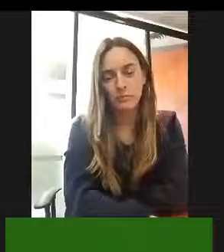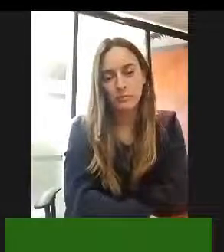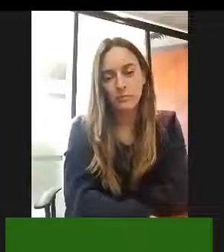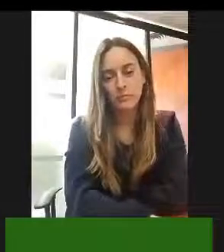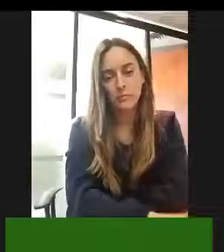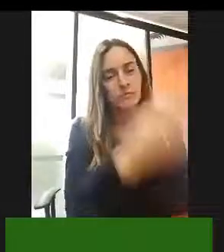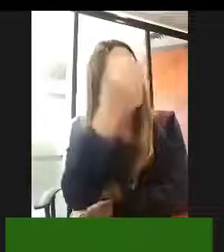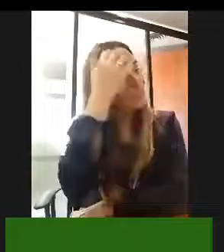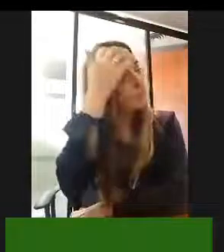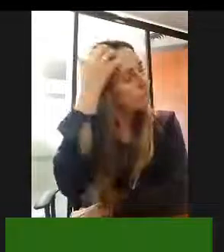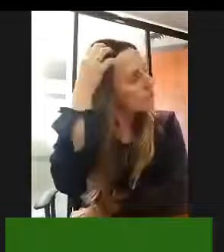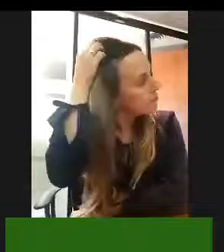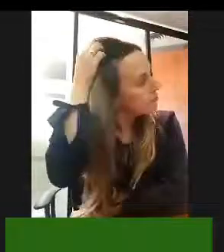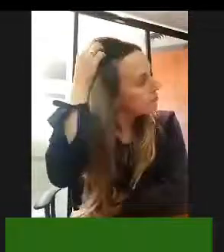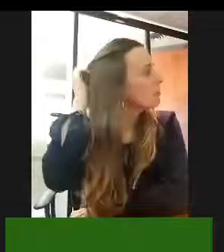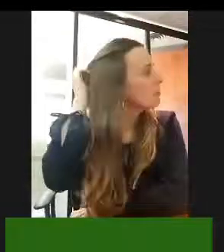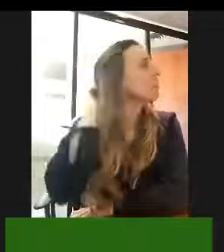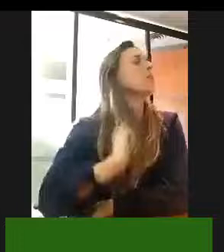libros.